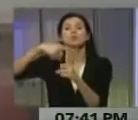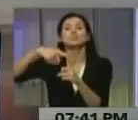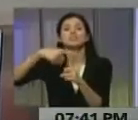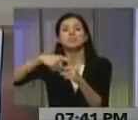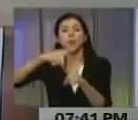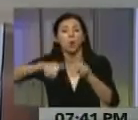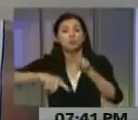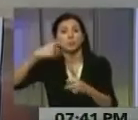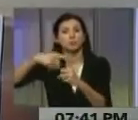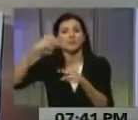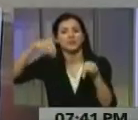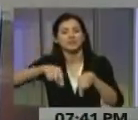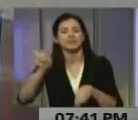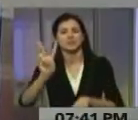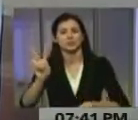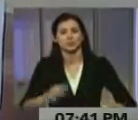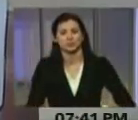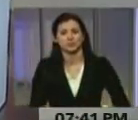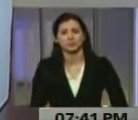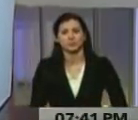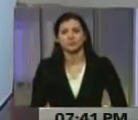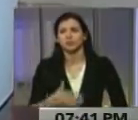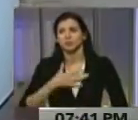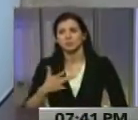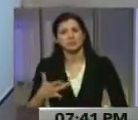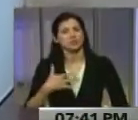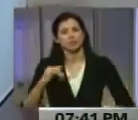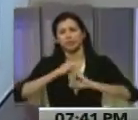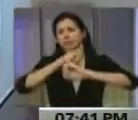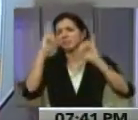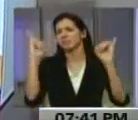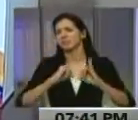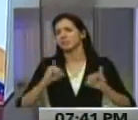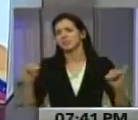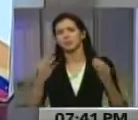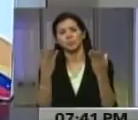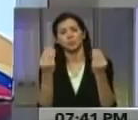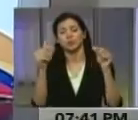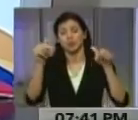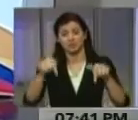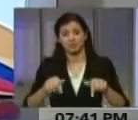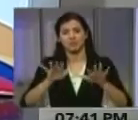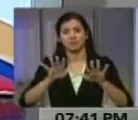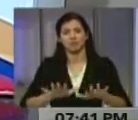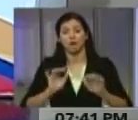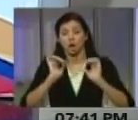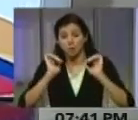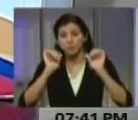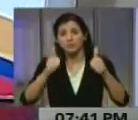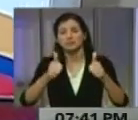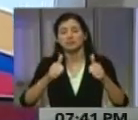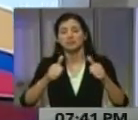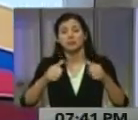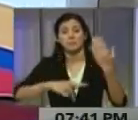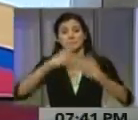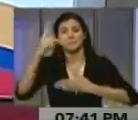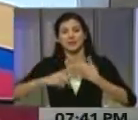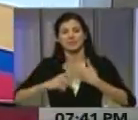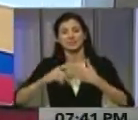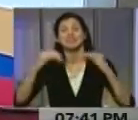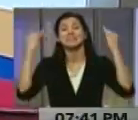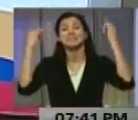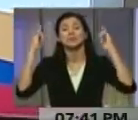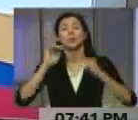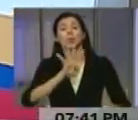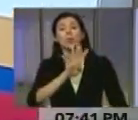nacional, lo afirmativo venezolano. Por eso me siento muy feliz de estar en el arranque de los planes de conmemoración